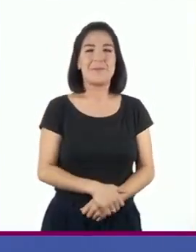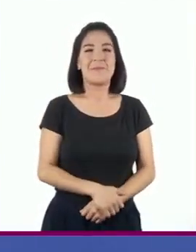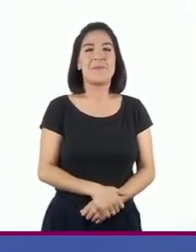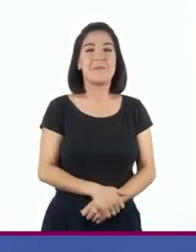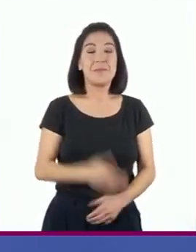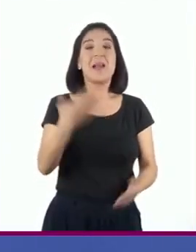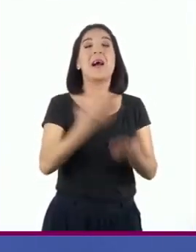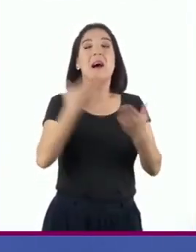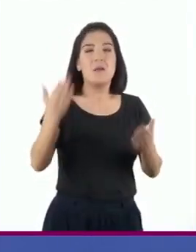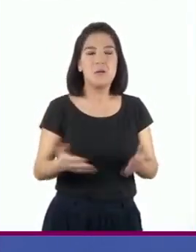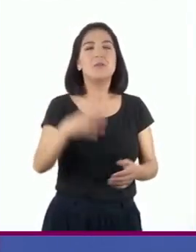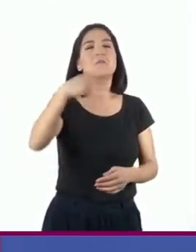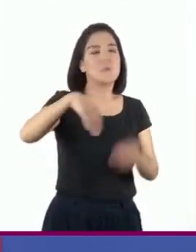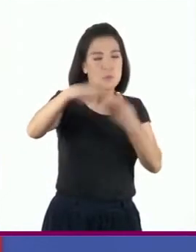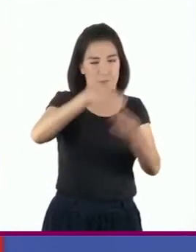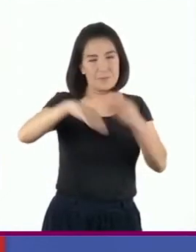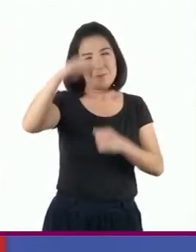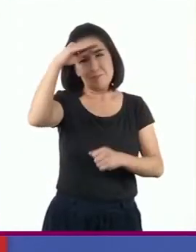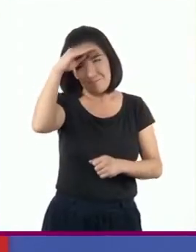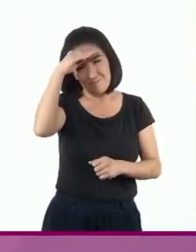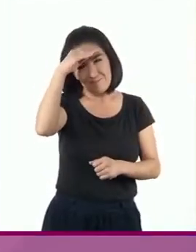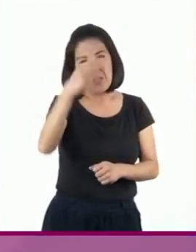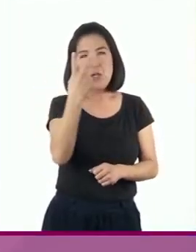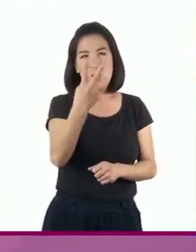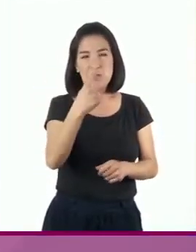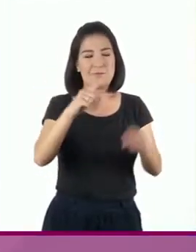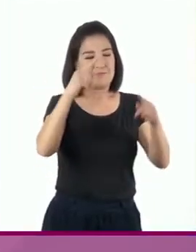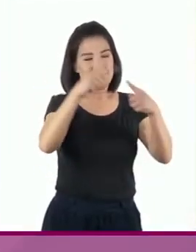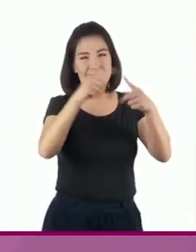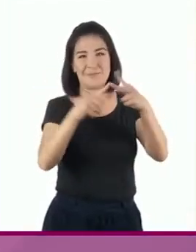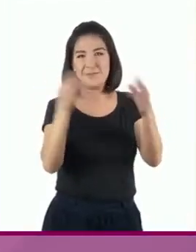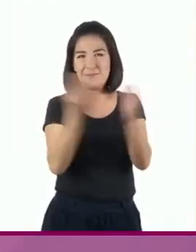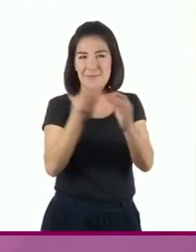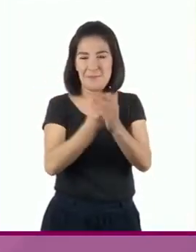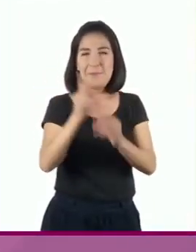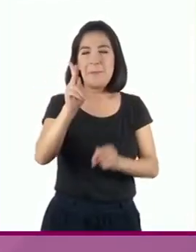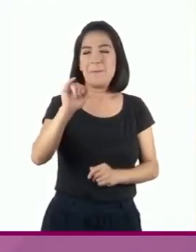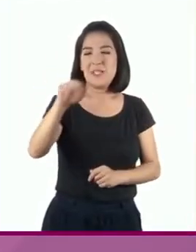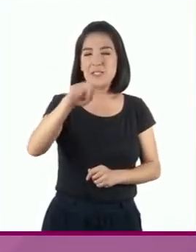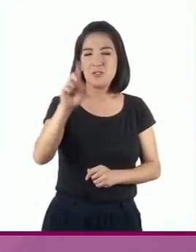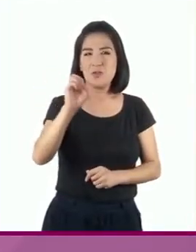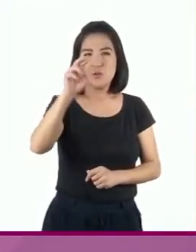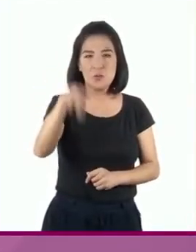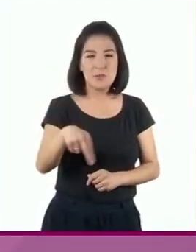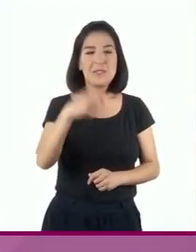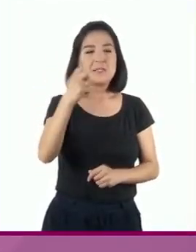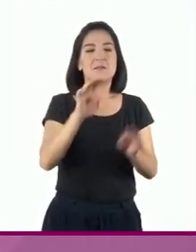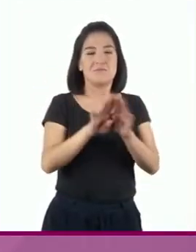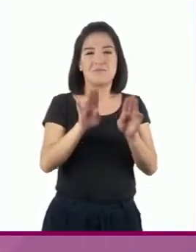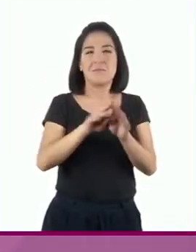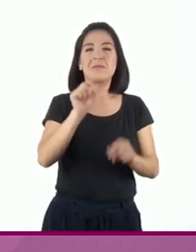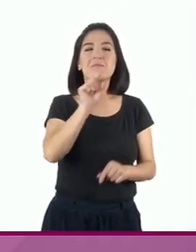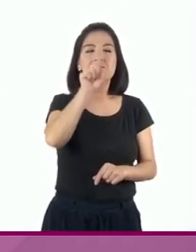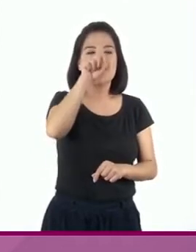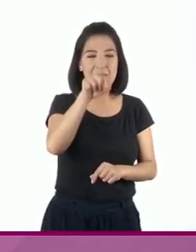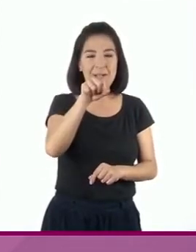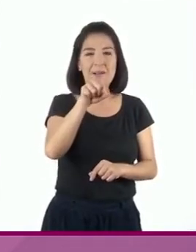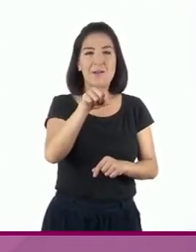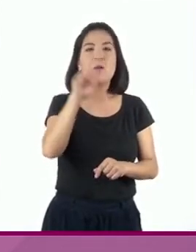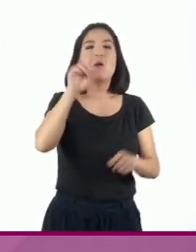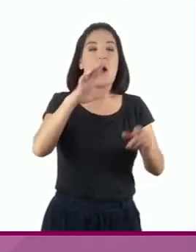adaptados a los alimentos disponibles en cada isla. De esta forma lograron evolucionar y heredar estas características ventajosas a